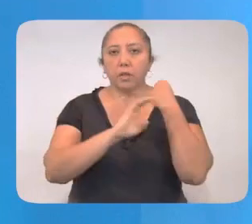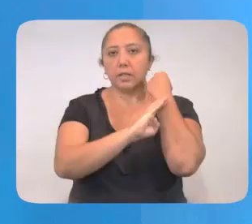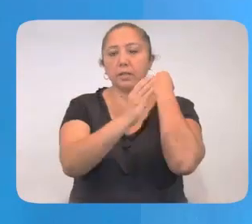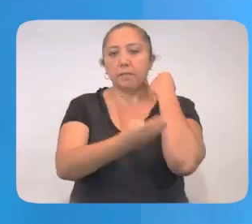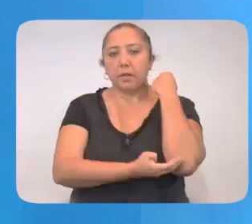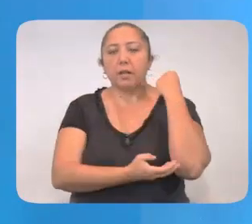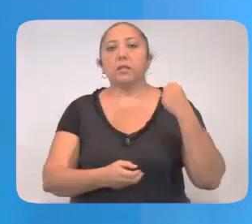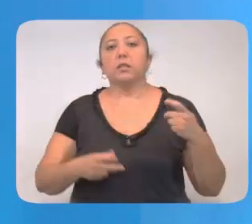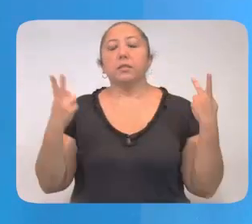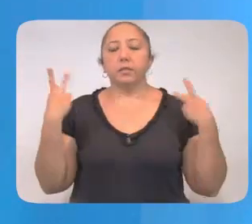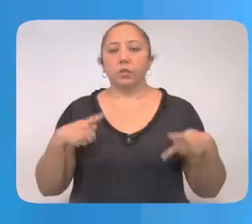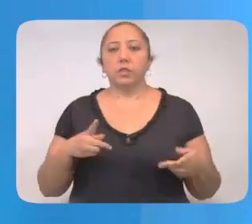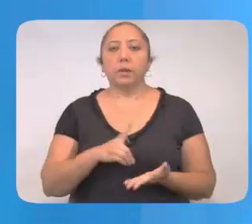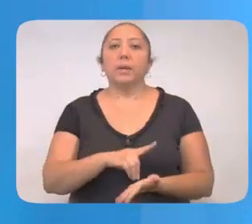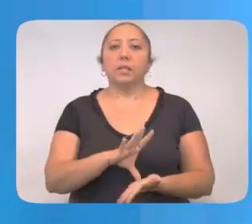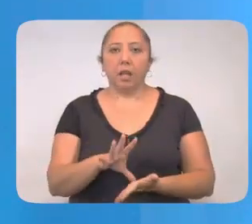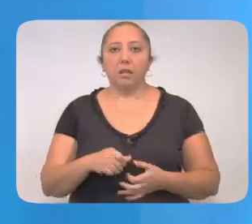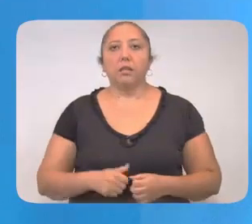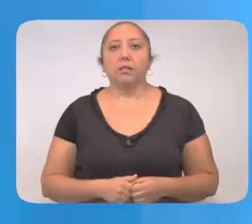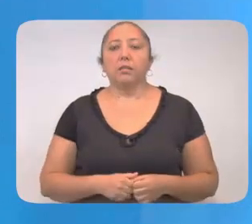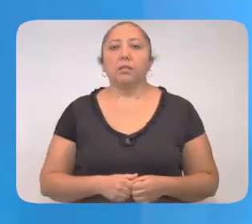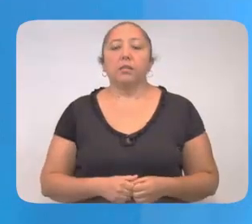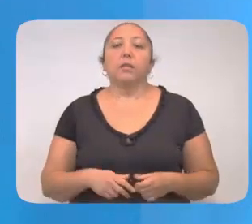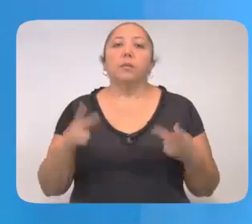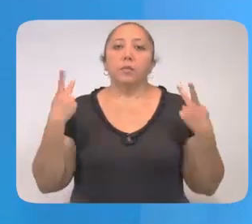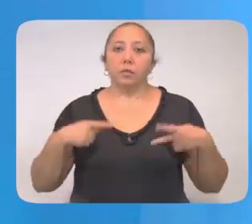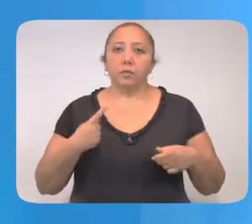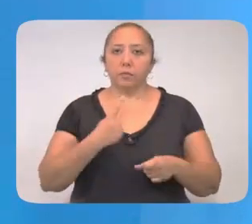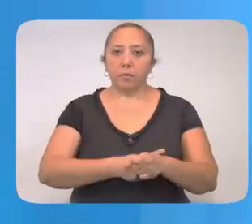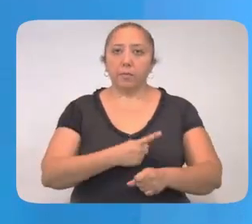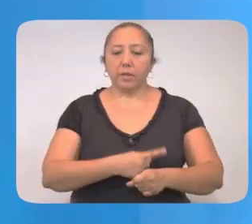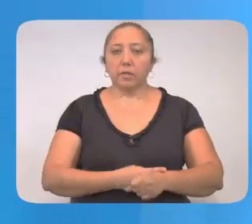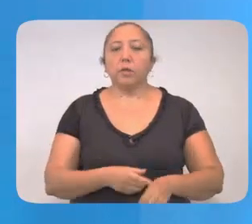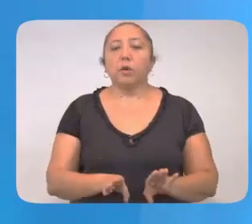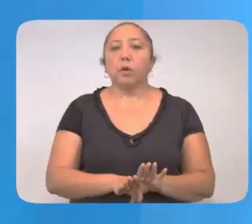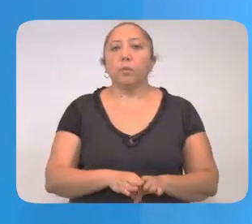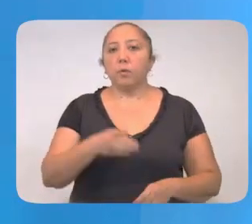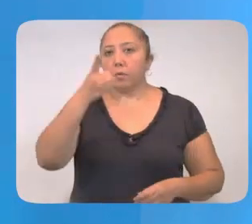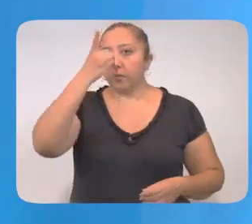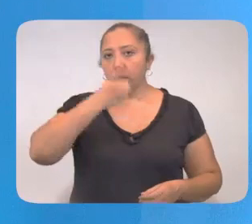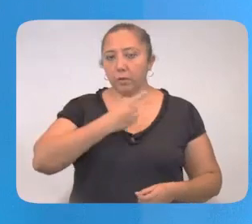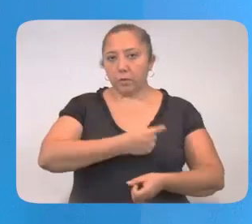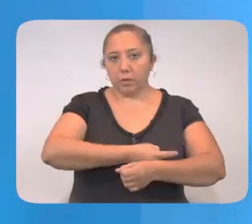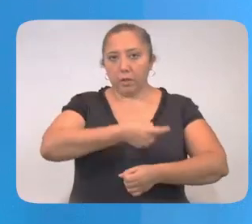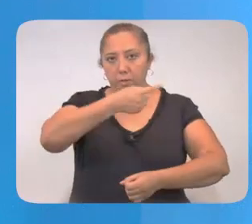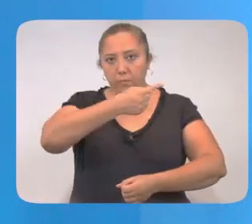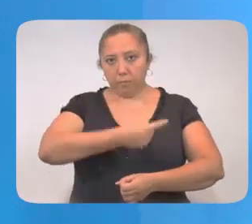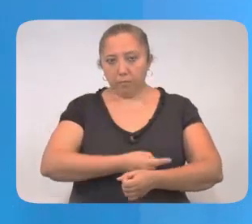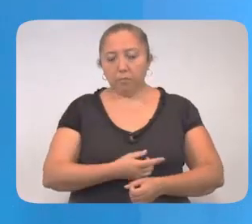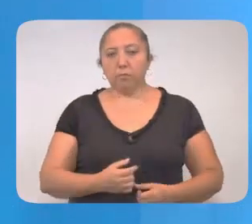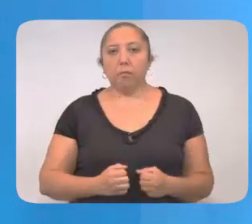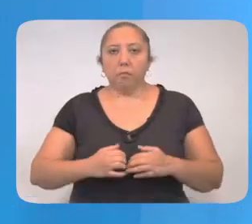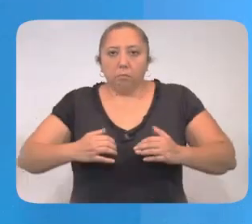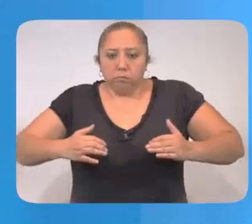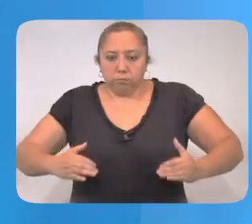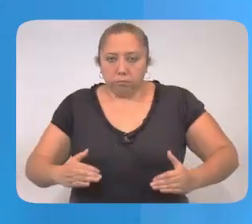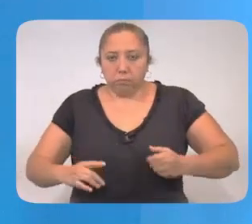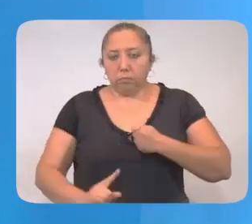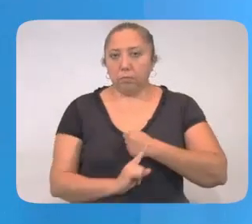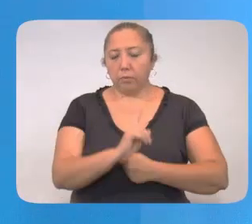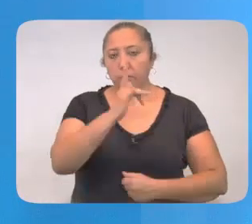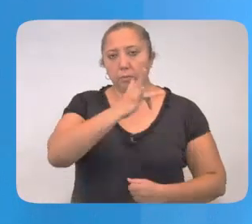embarazadas, personas con discapacidad, personas con padecimientos como diabetes, hipertensión, sobrepeso,